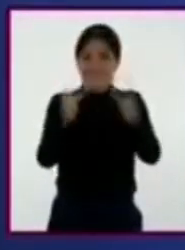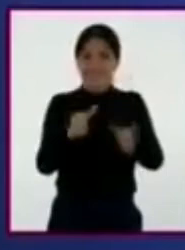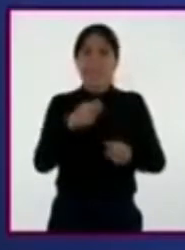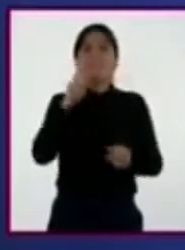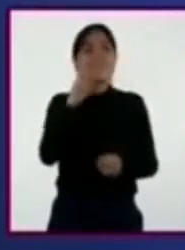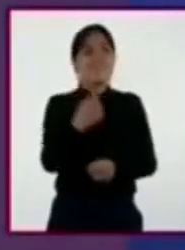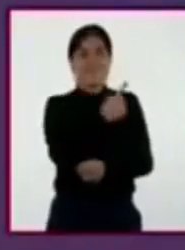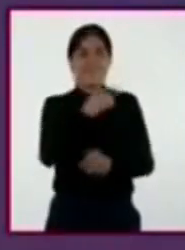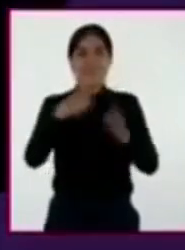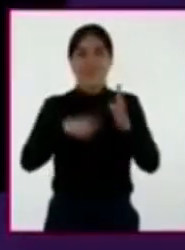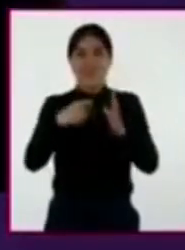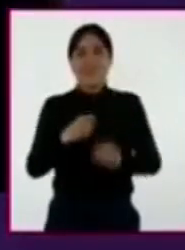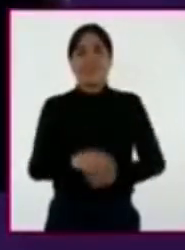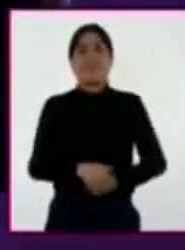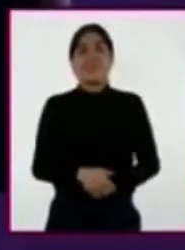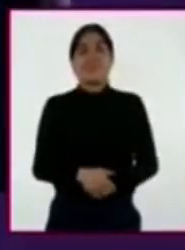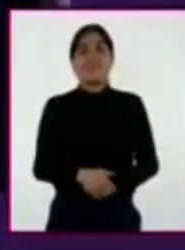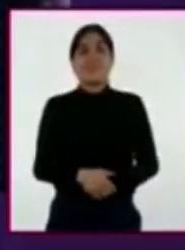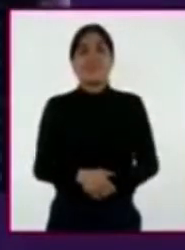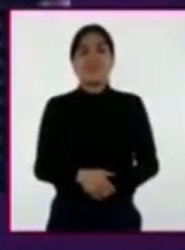video.